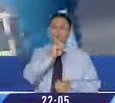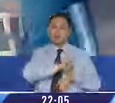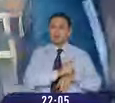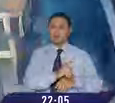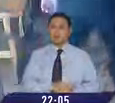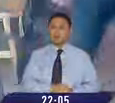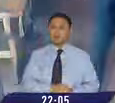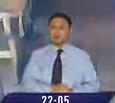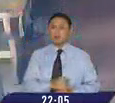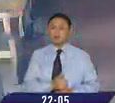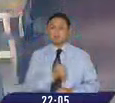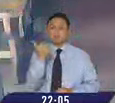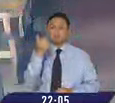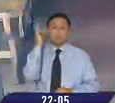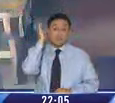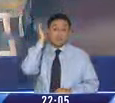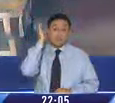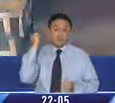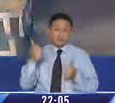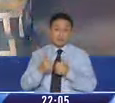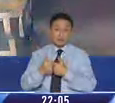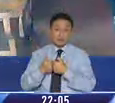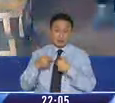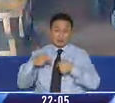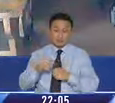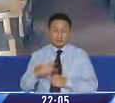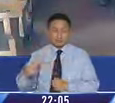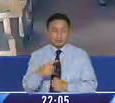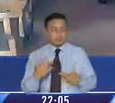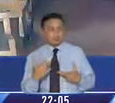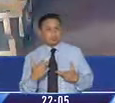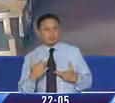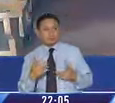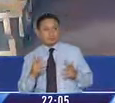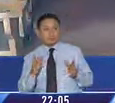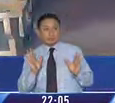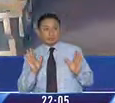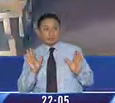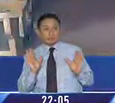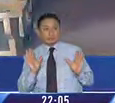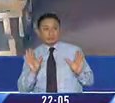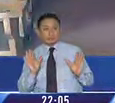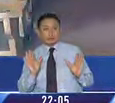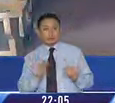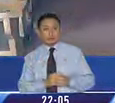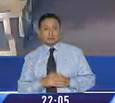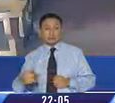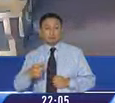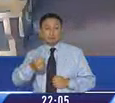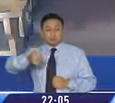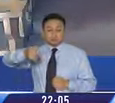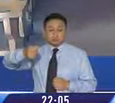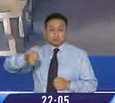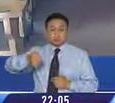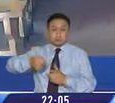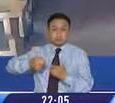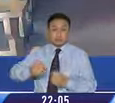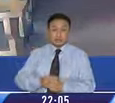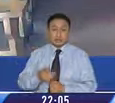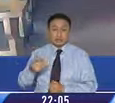En la otra mesa una señora y su pareja, quienes al ver semejante agresividad se quedaron congelados. Con cuchillo en mano, uno de los pillos